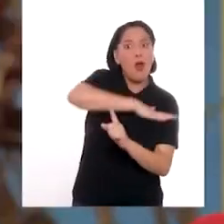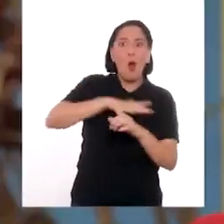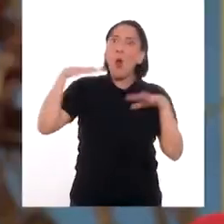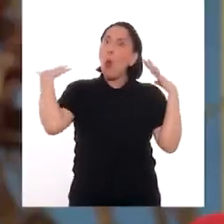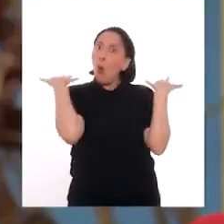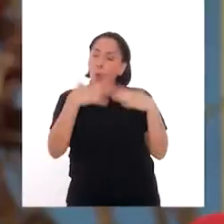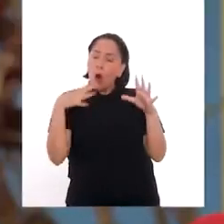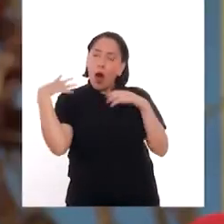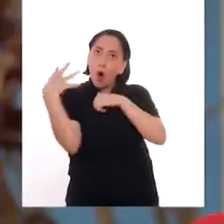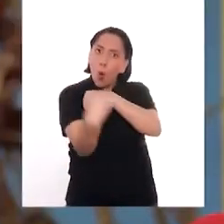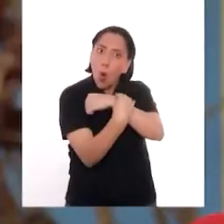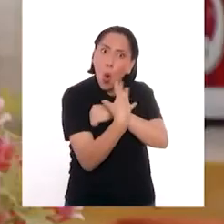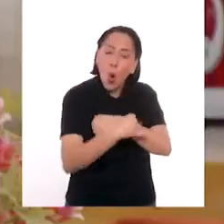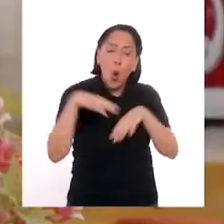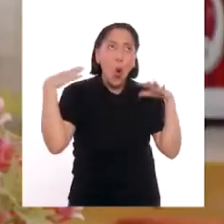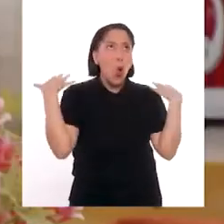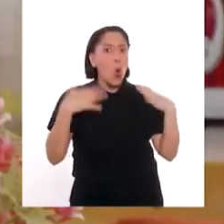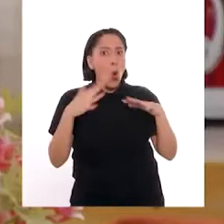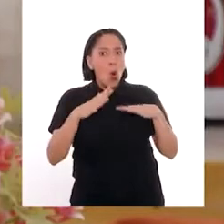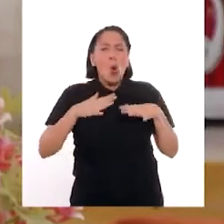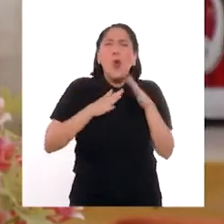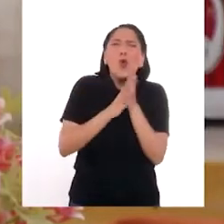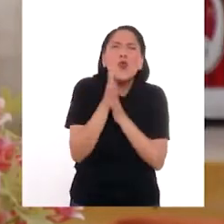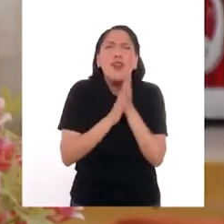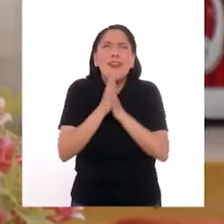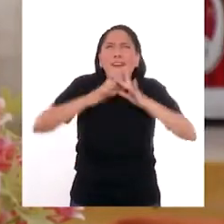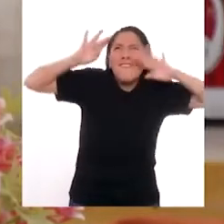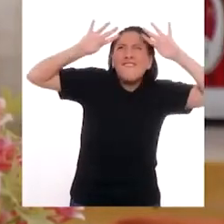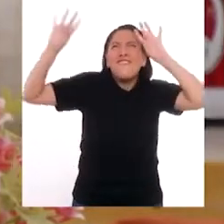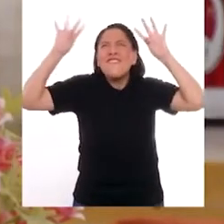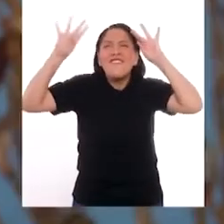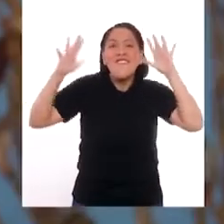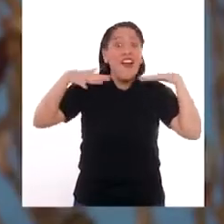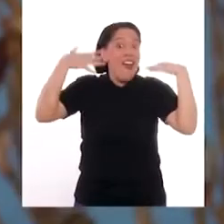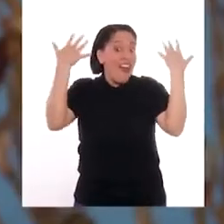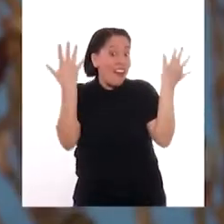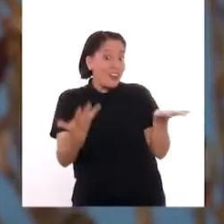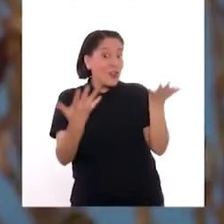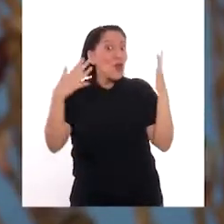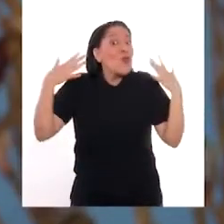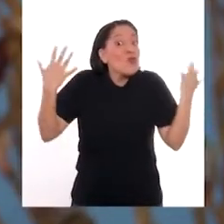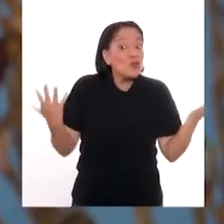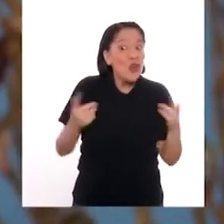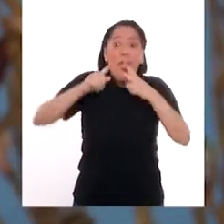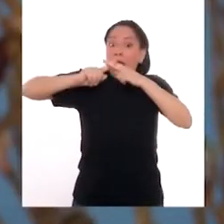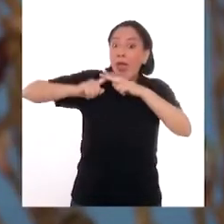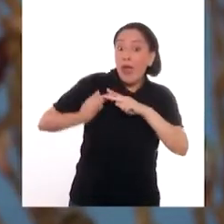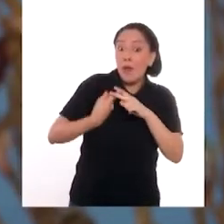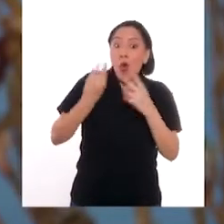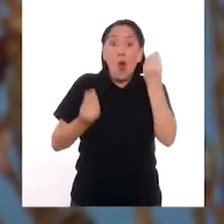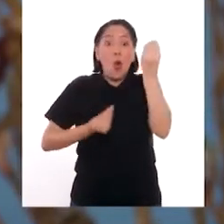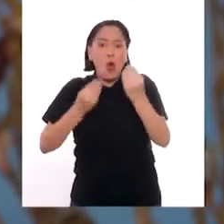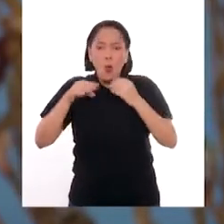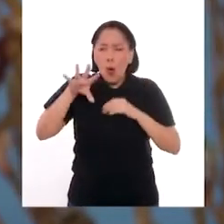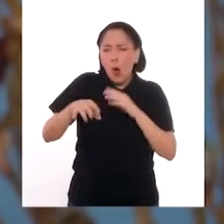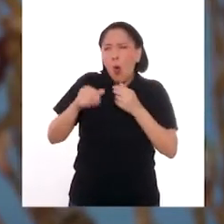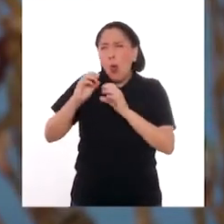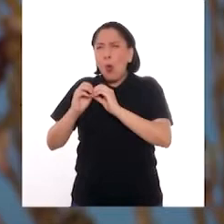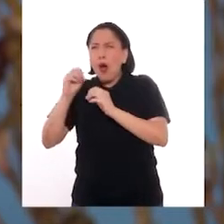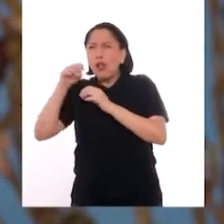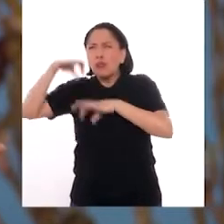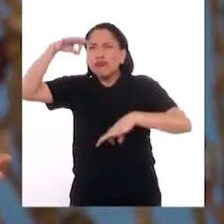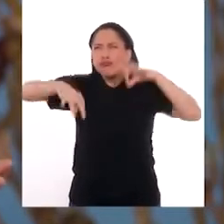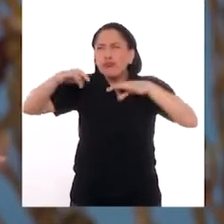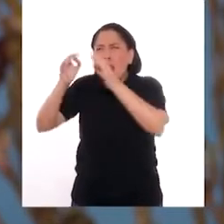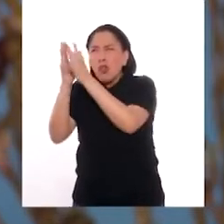es un gran consejo. Ya quiero empezar a crear. Entonces, creo que debemos empezar por escoger una escena